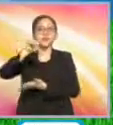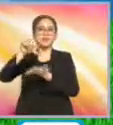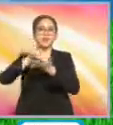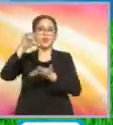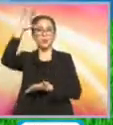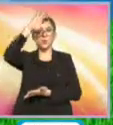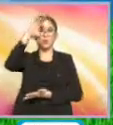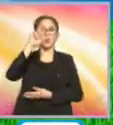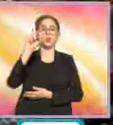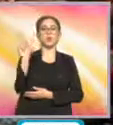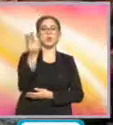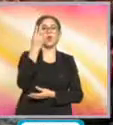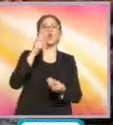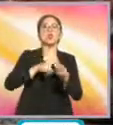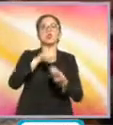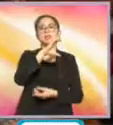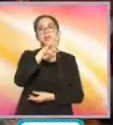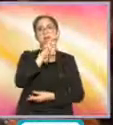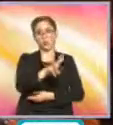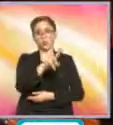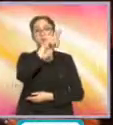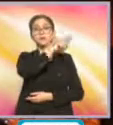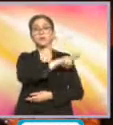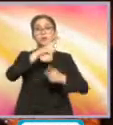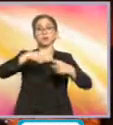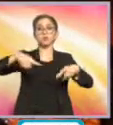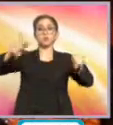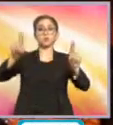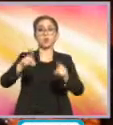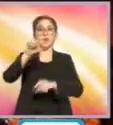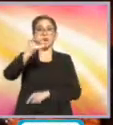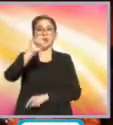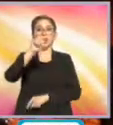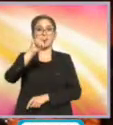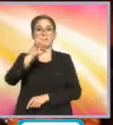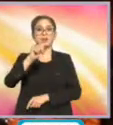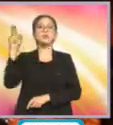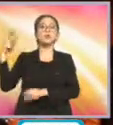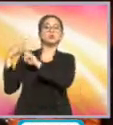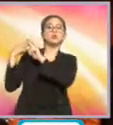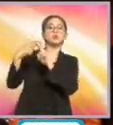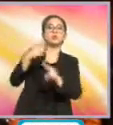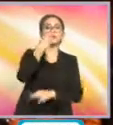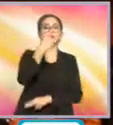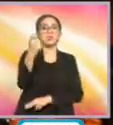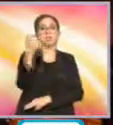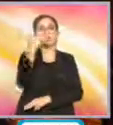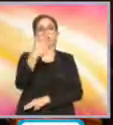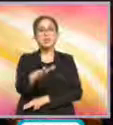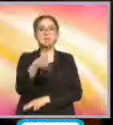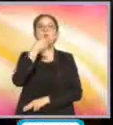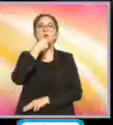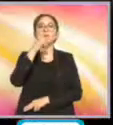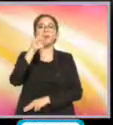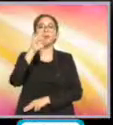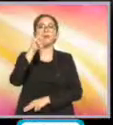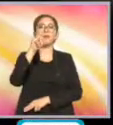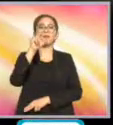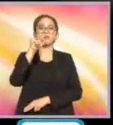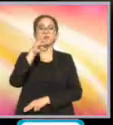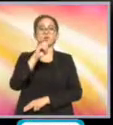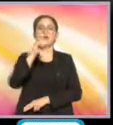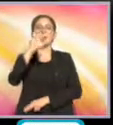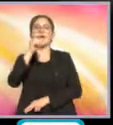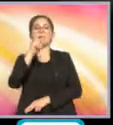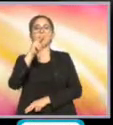de Ciudad Universitaria, ya que la Filarmónica de las Artes festejará el aniversario número 110 de Francisco Gabilondo Soler, con